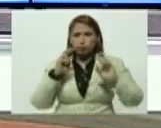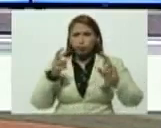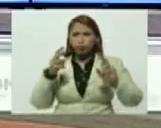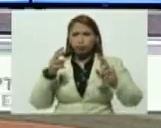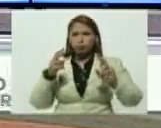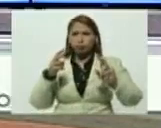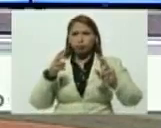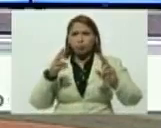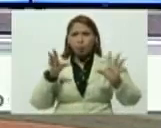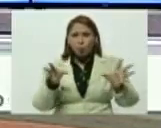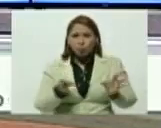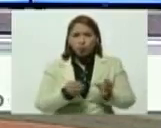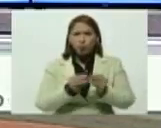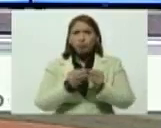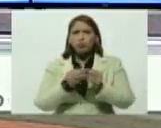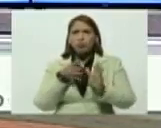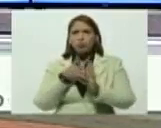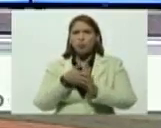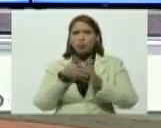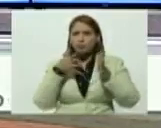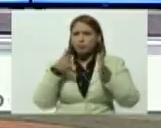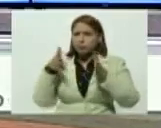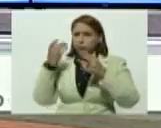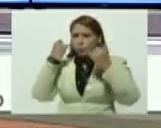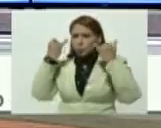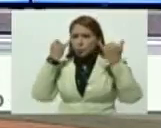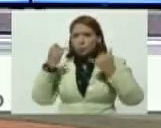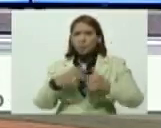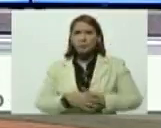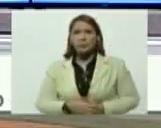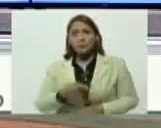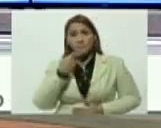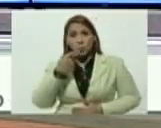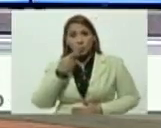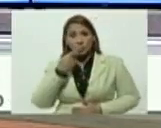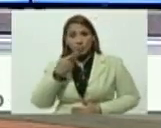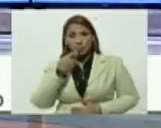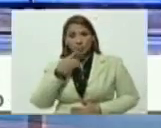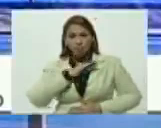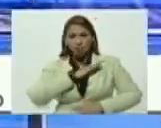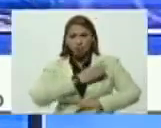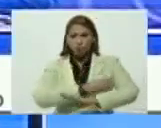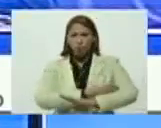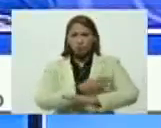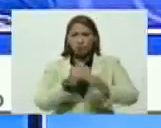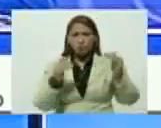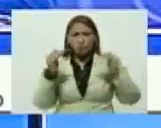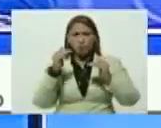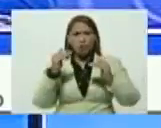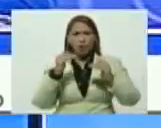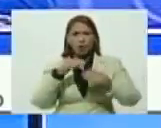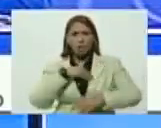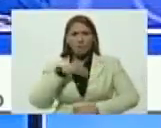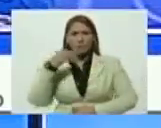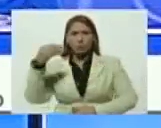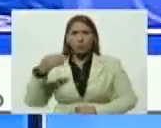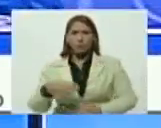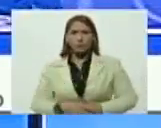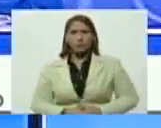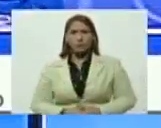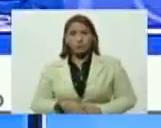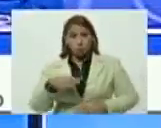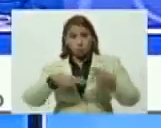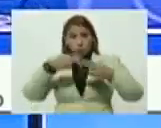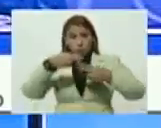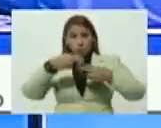si sintetiza la doctrina, la ideología, la política, la fuerza moral y espiritual. Construir